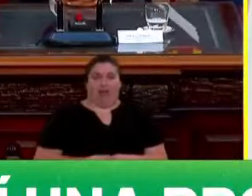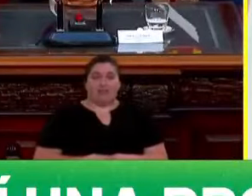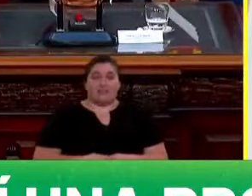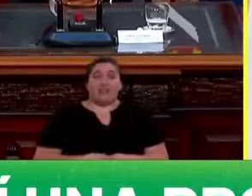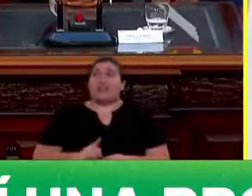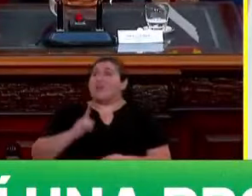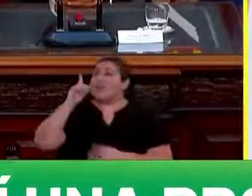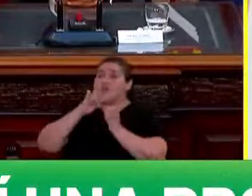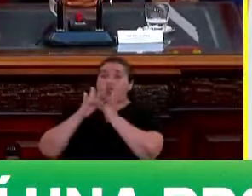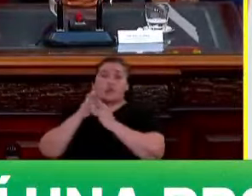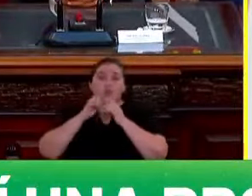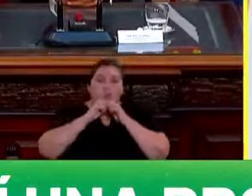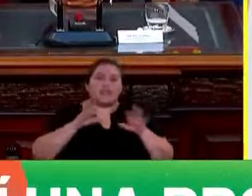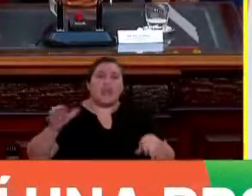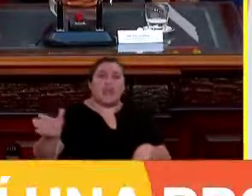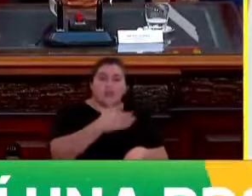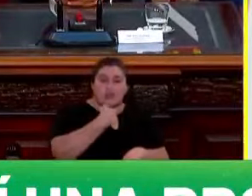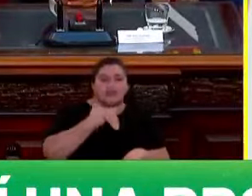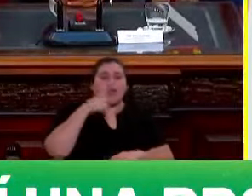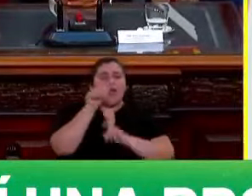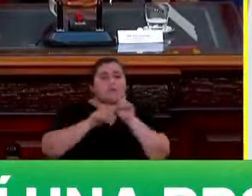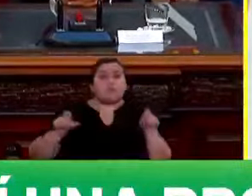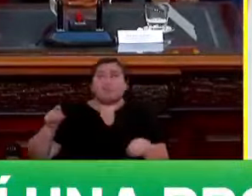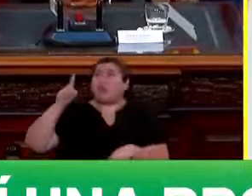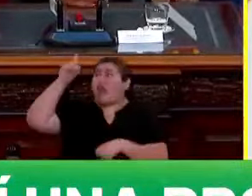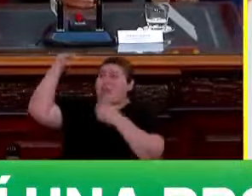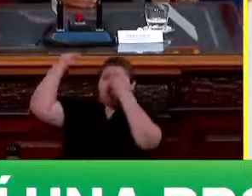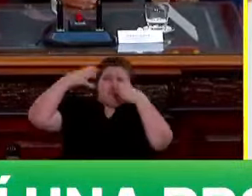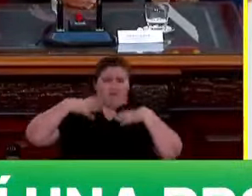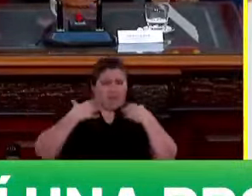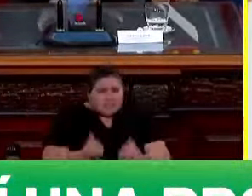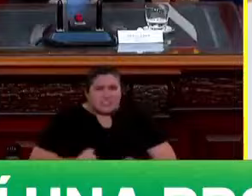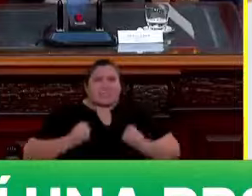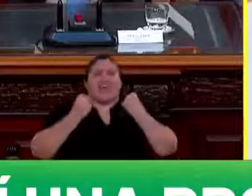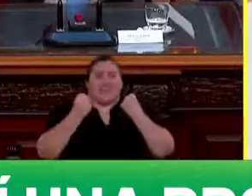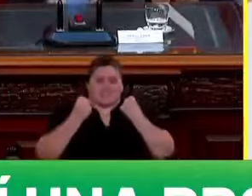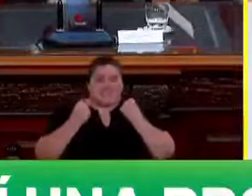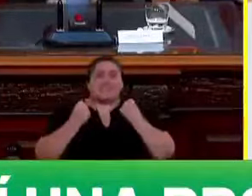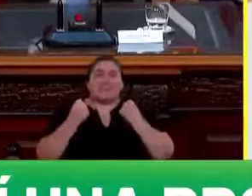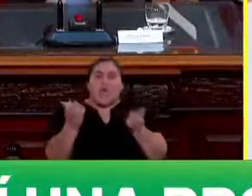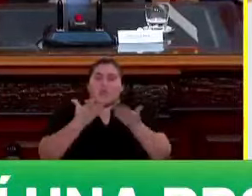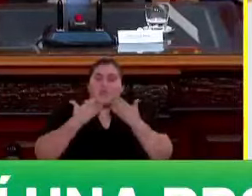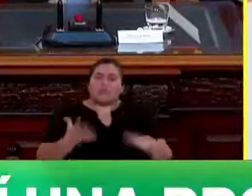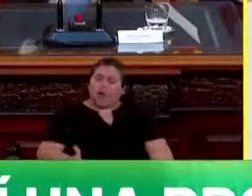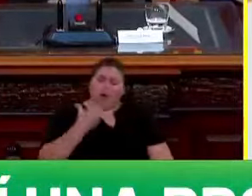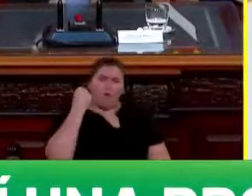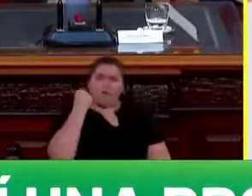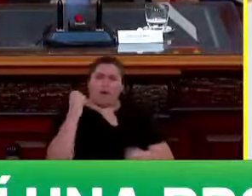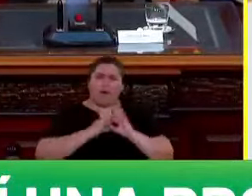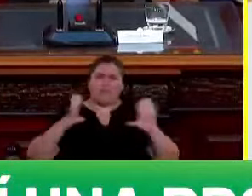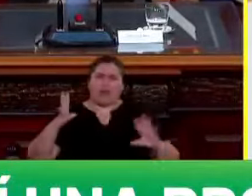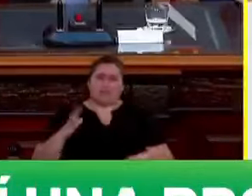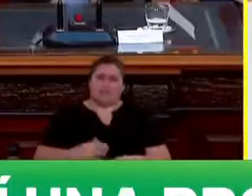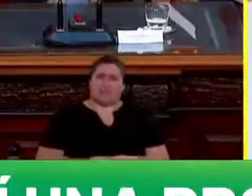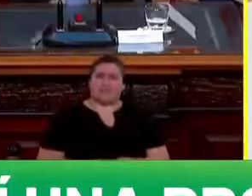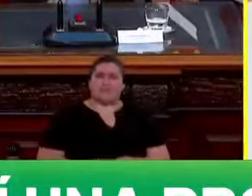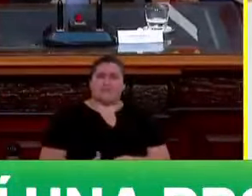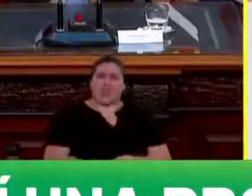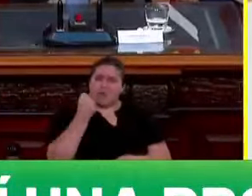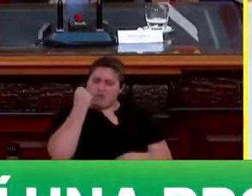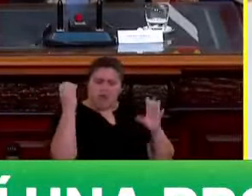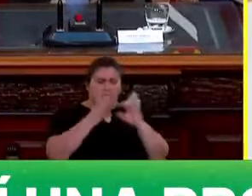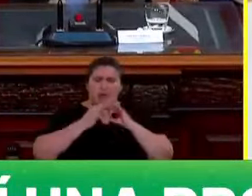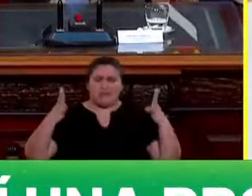administrar bien y acomodar las cuentas. Pero en paralelo nosotros planteamos una agenda de desarrollo, de crecimiento, para industrializar